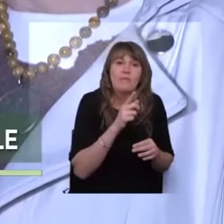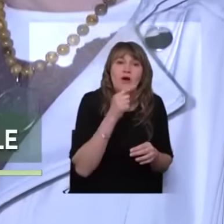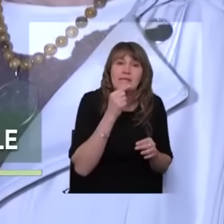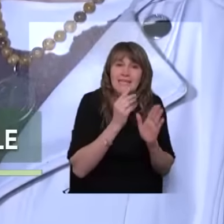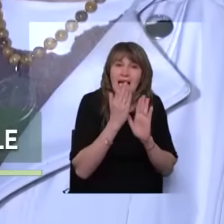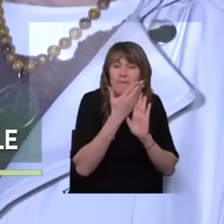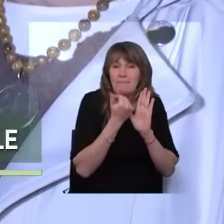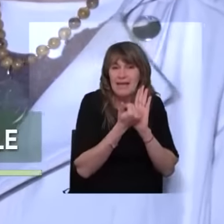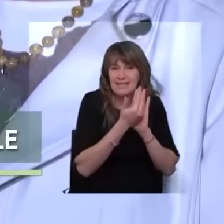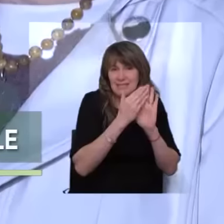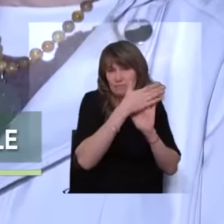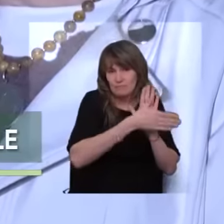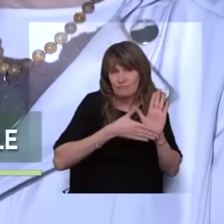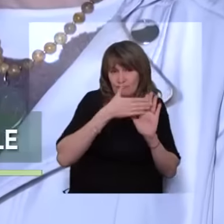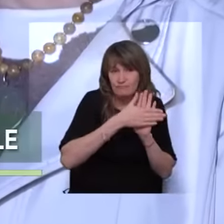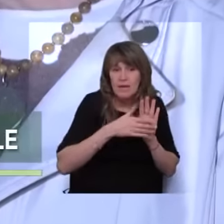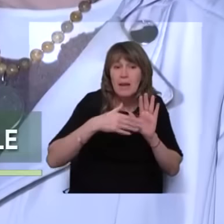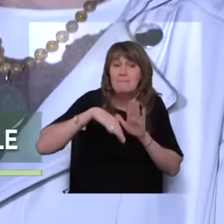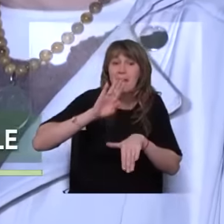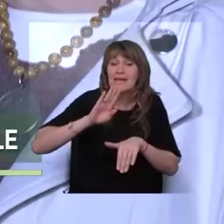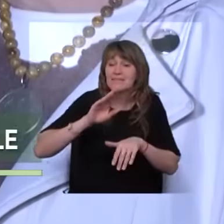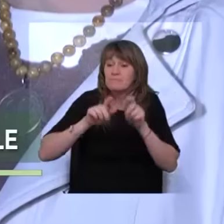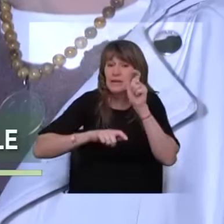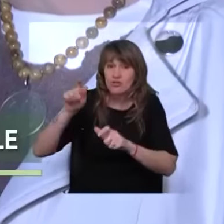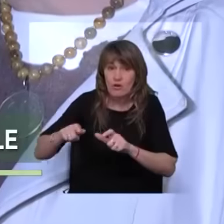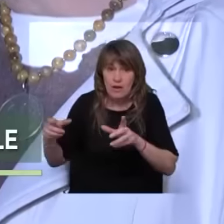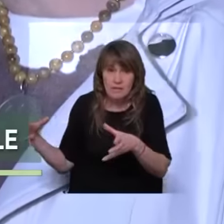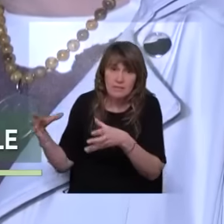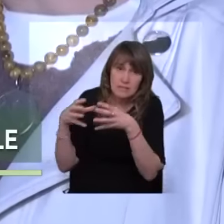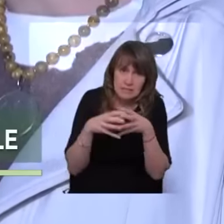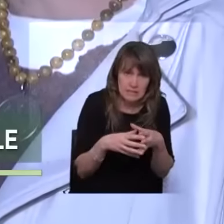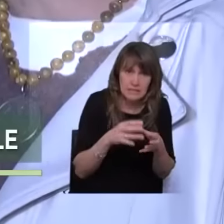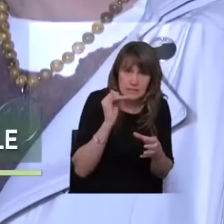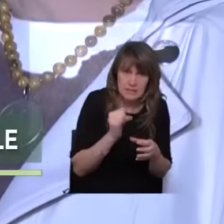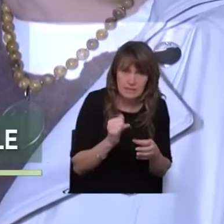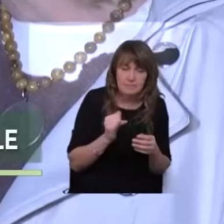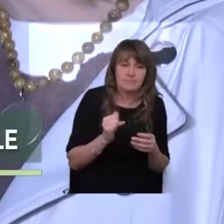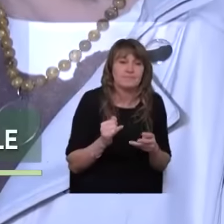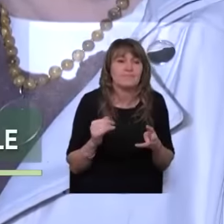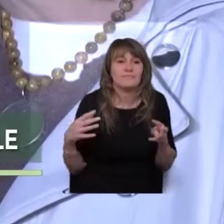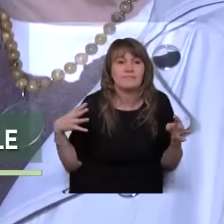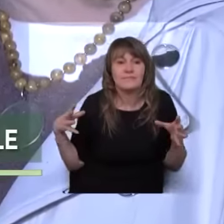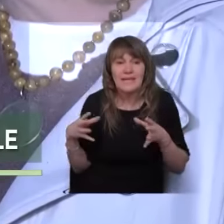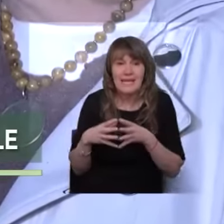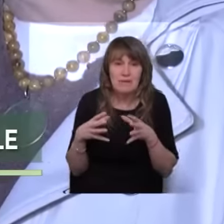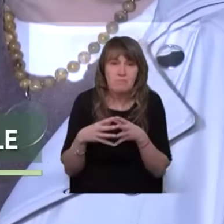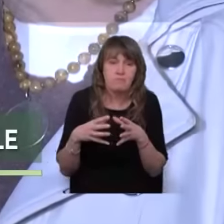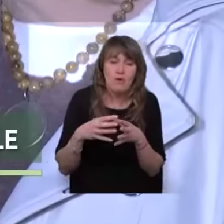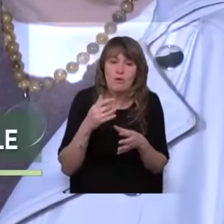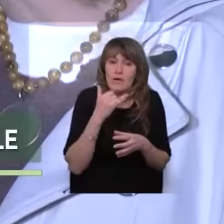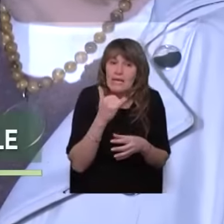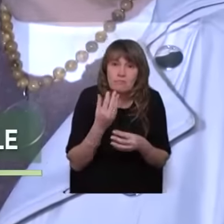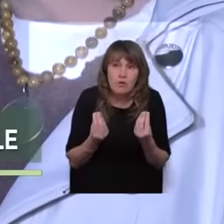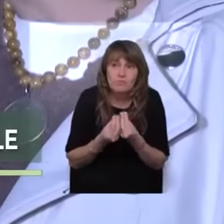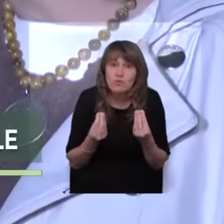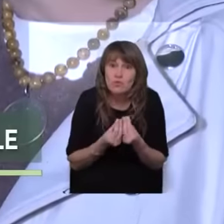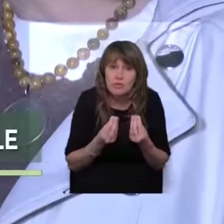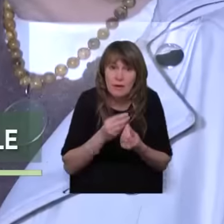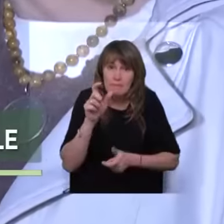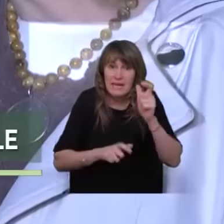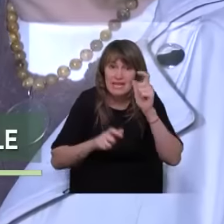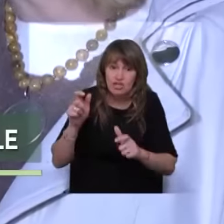disposición equipos disponibles para el caso de que eh desbord demos la capacidad de plazas que